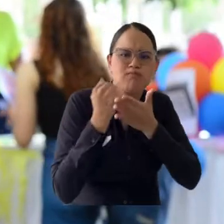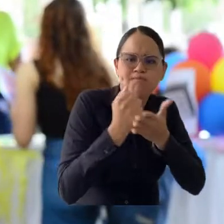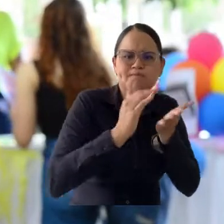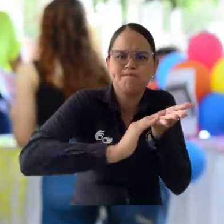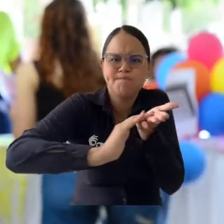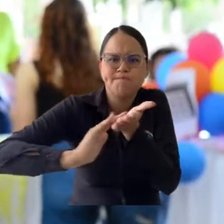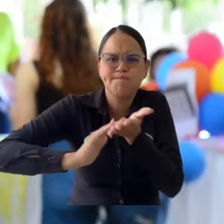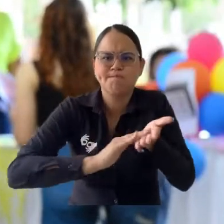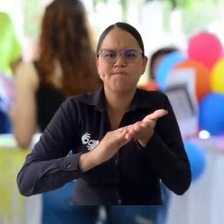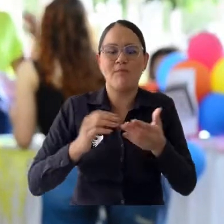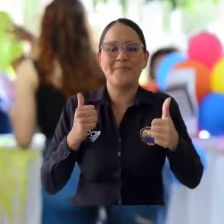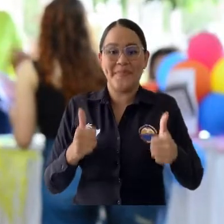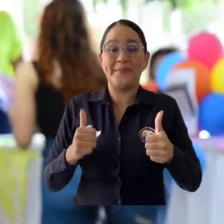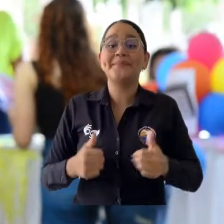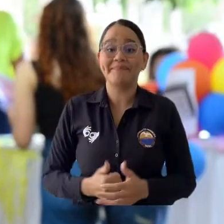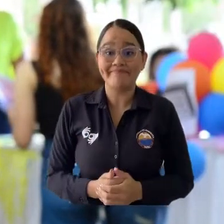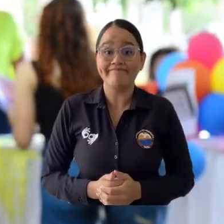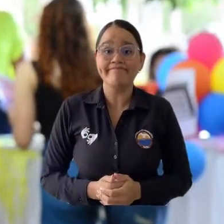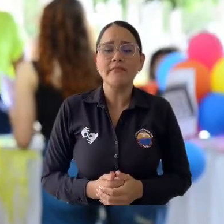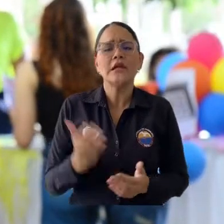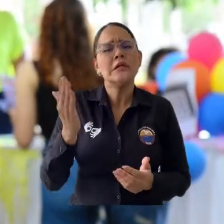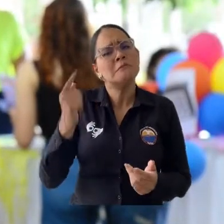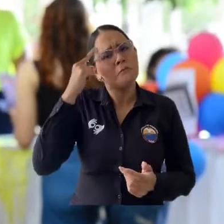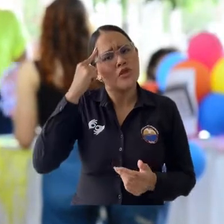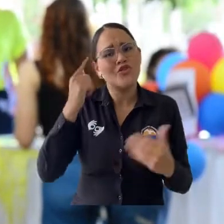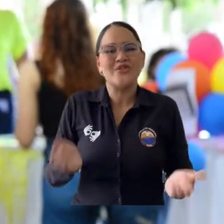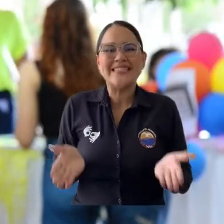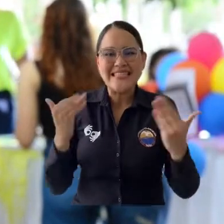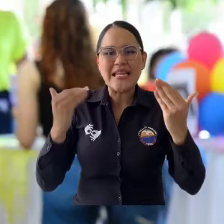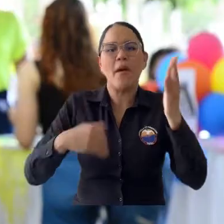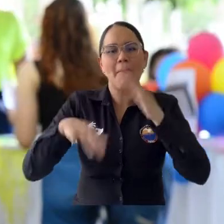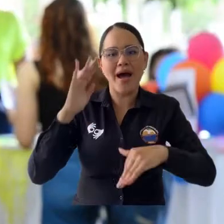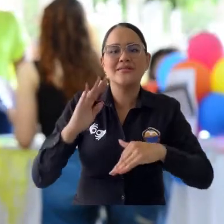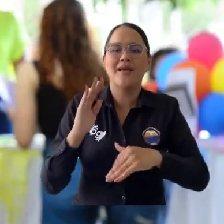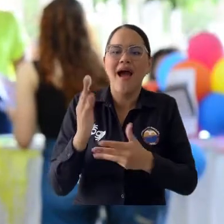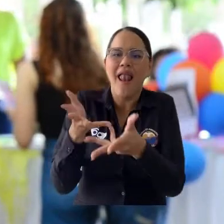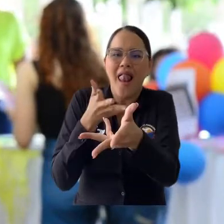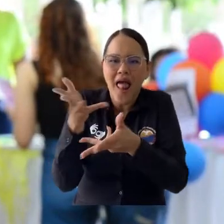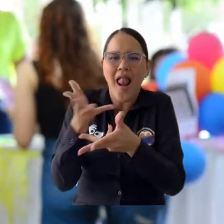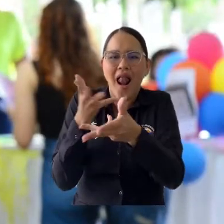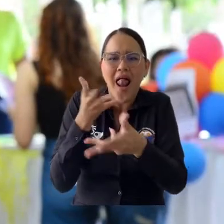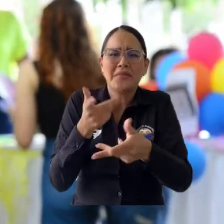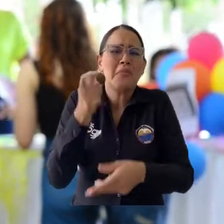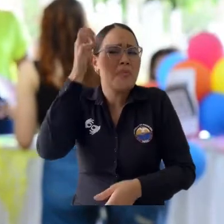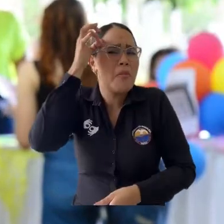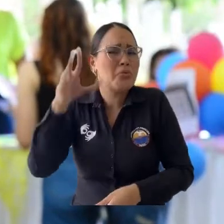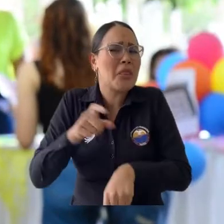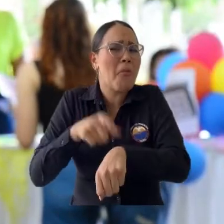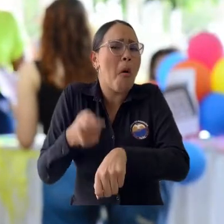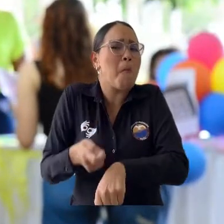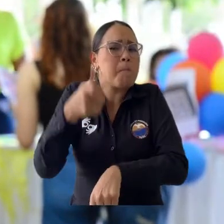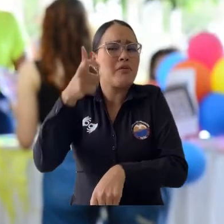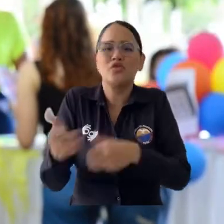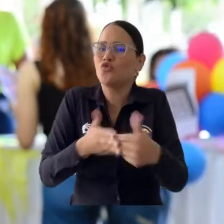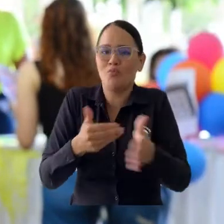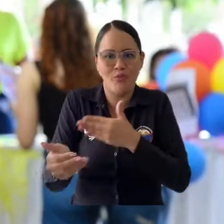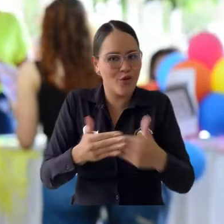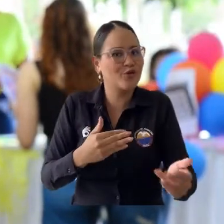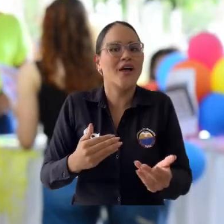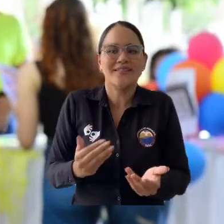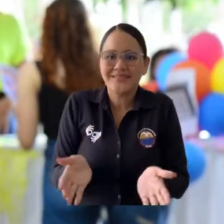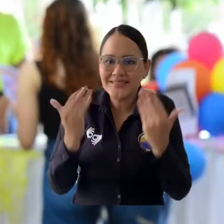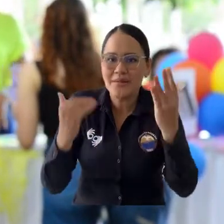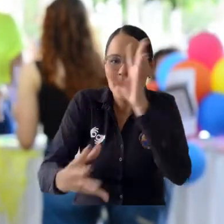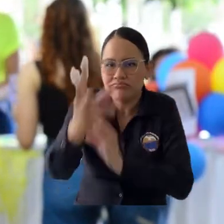muy importante, de verdad, es de vital importancia que tomemos una charla siempre. De pronto no es muy larga, pero sí es de